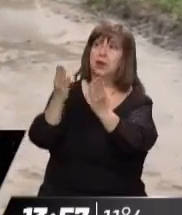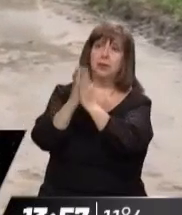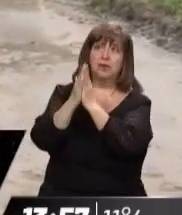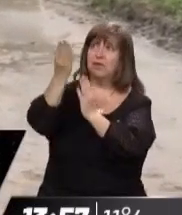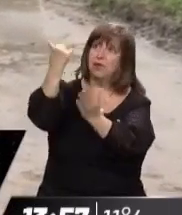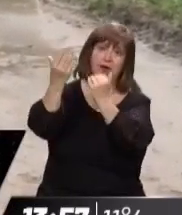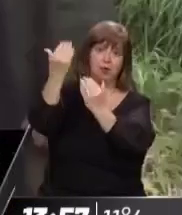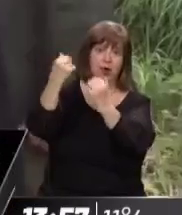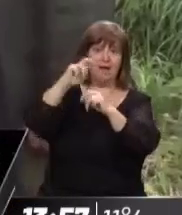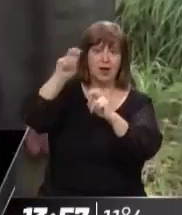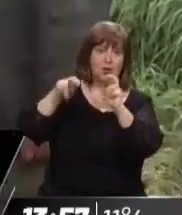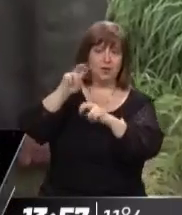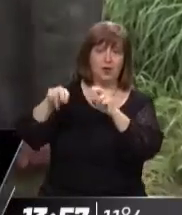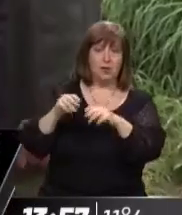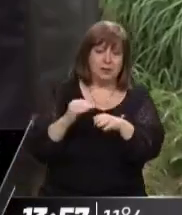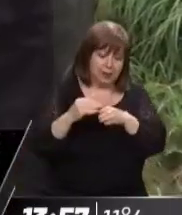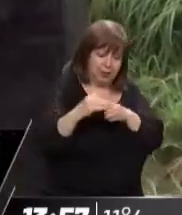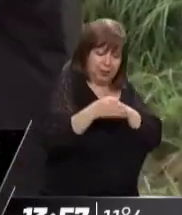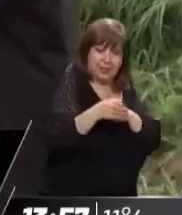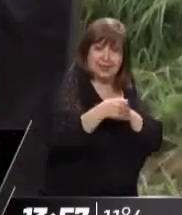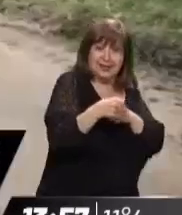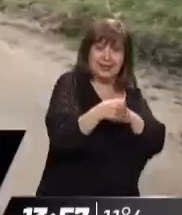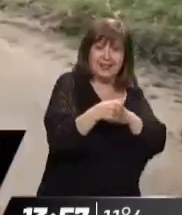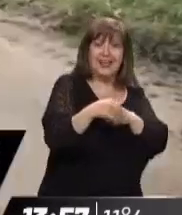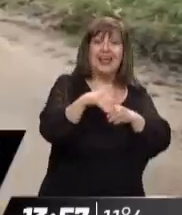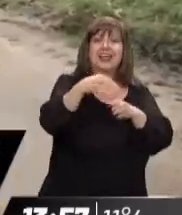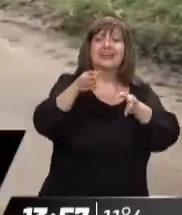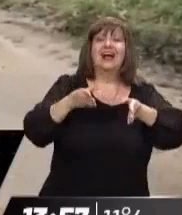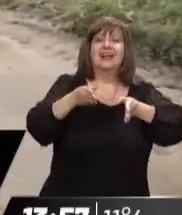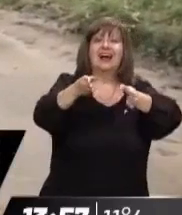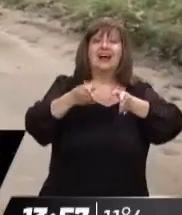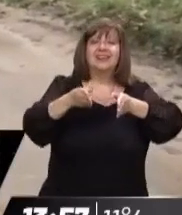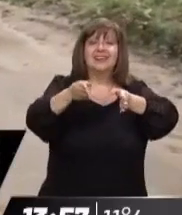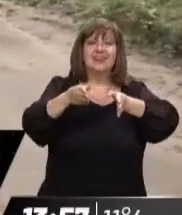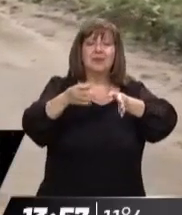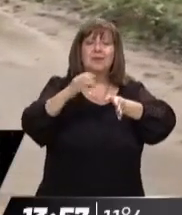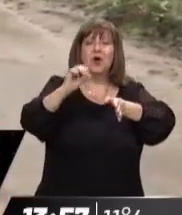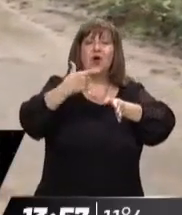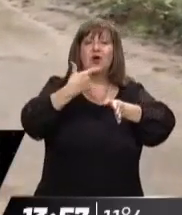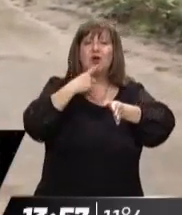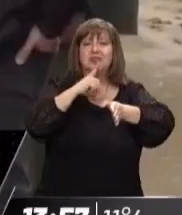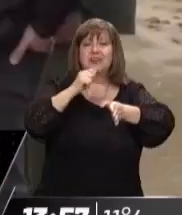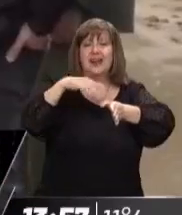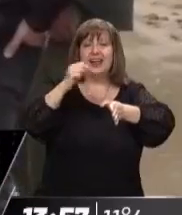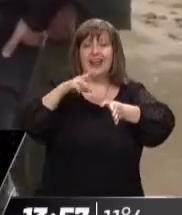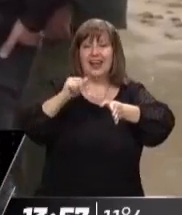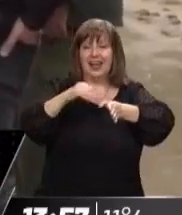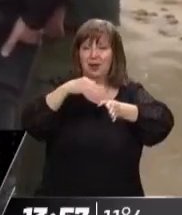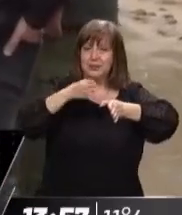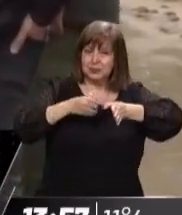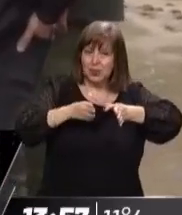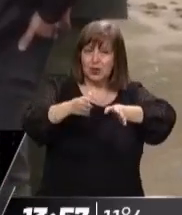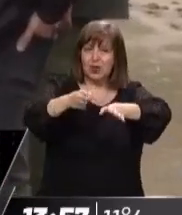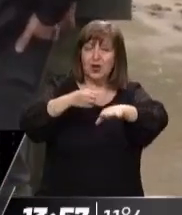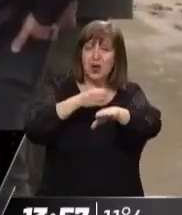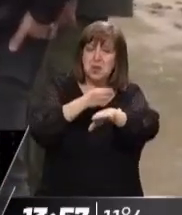el socavón eso esa imagen que están viendo en este momento es la calle de abajo es la costanera que que está mucho más abajo